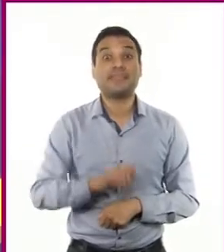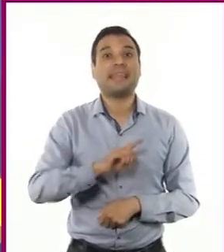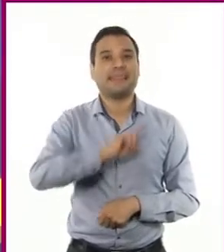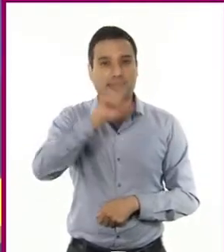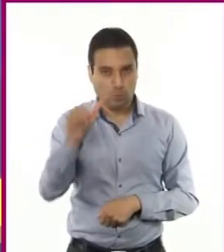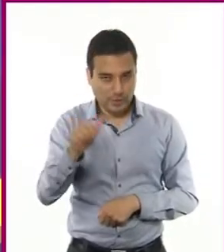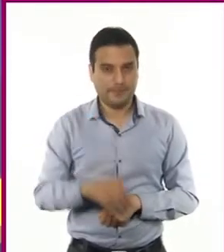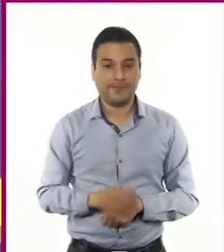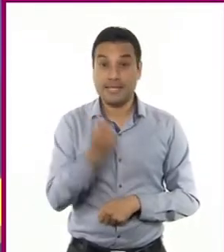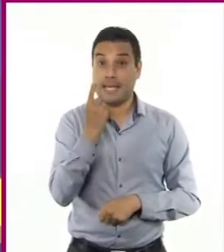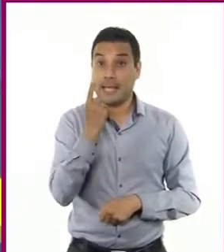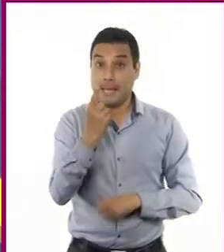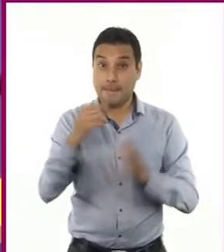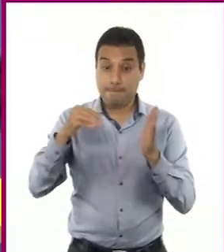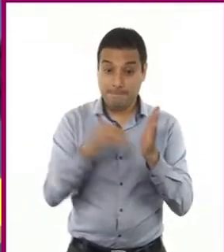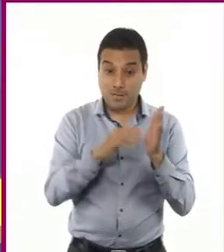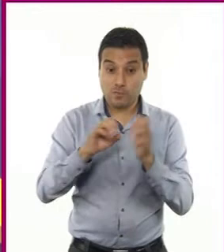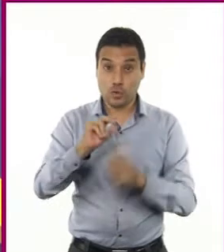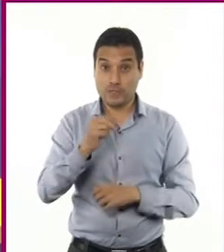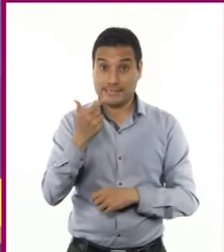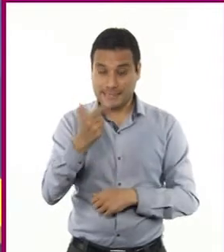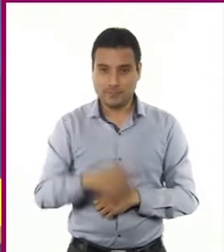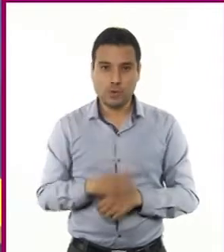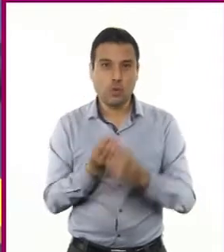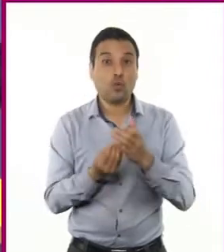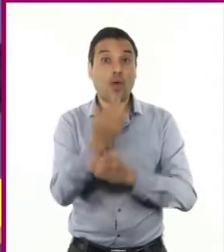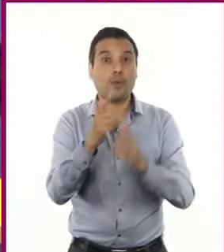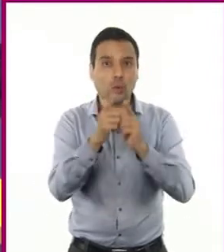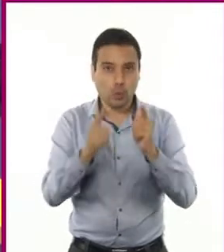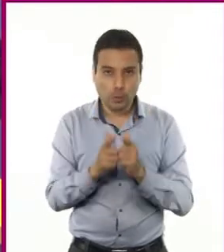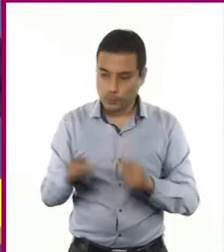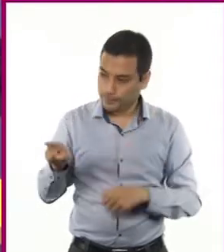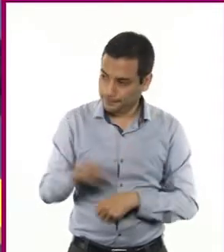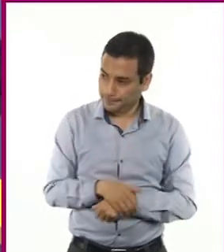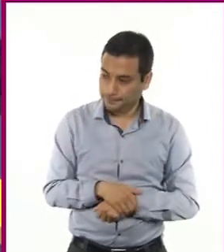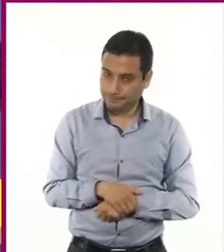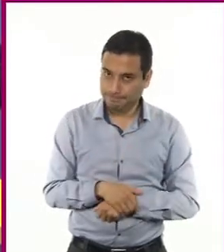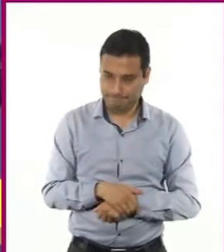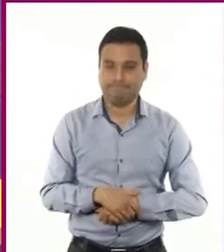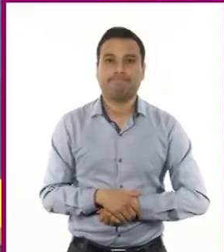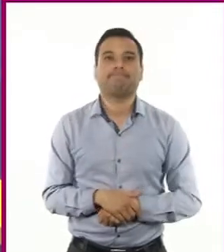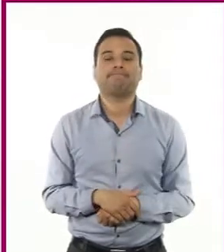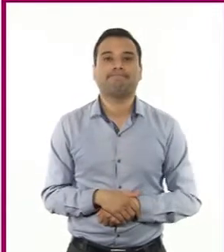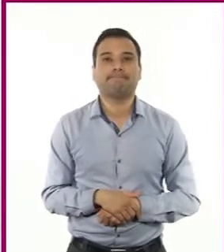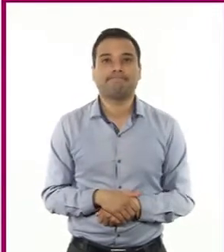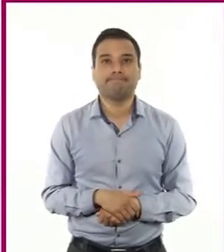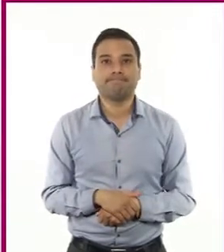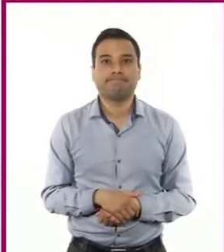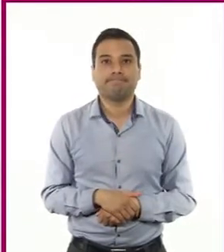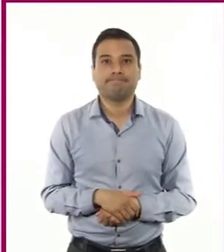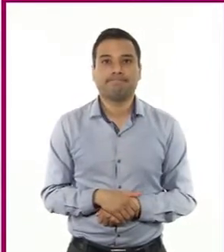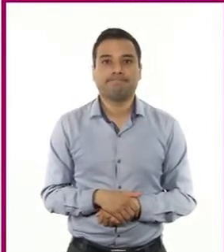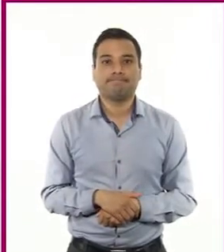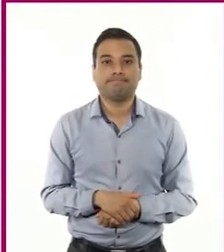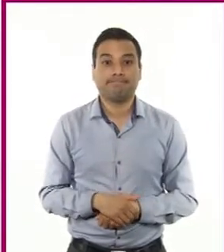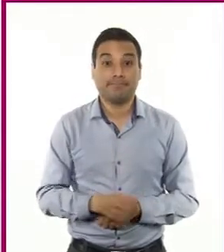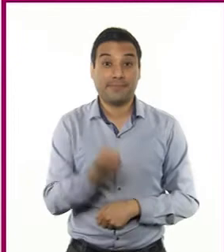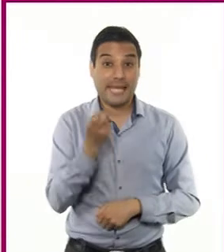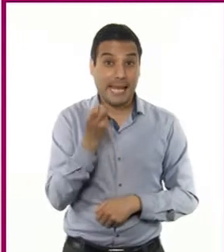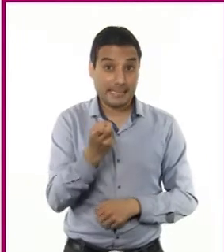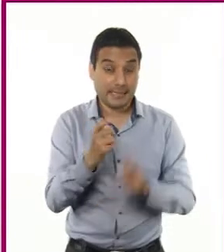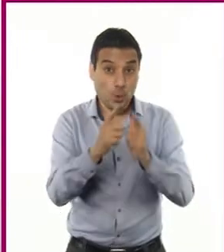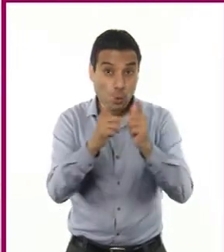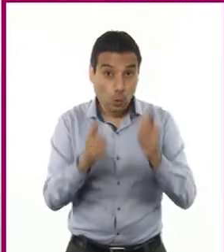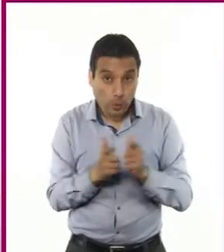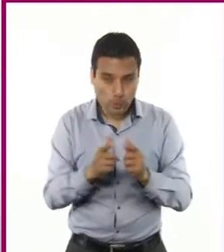posteriormente, en 1987, el Partido Mexicano Socialista, PMS, partido que acompañó la